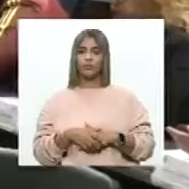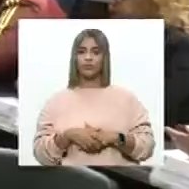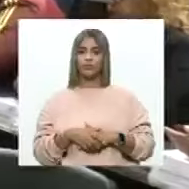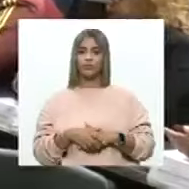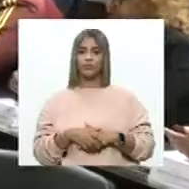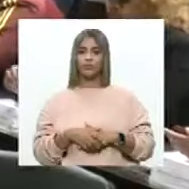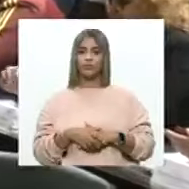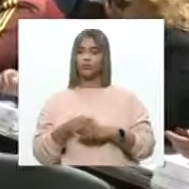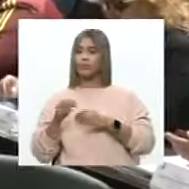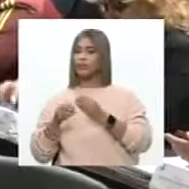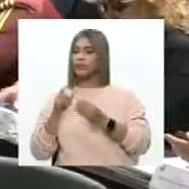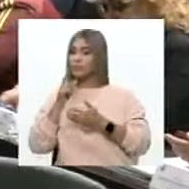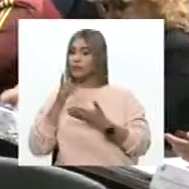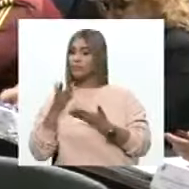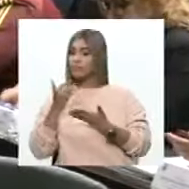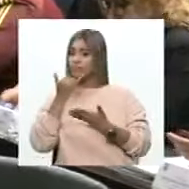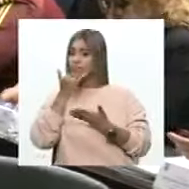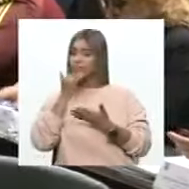¿Qué hice mal?